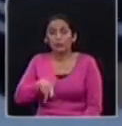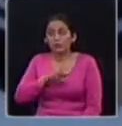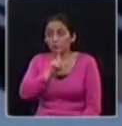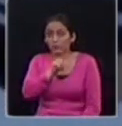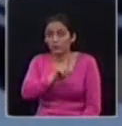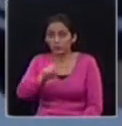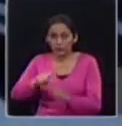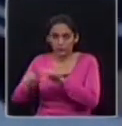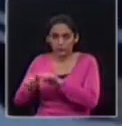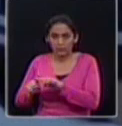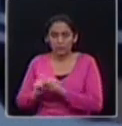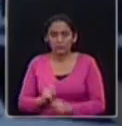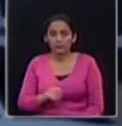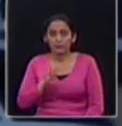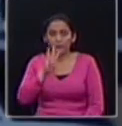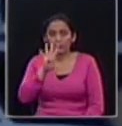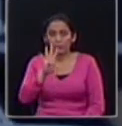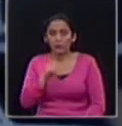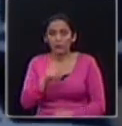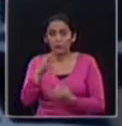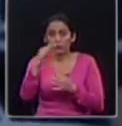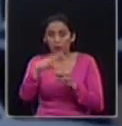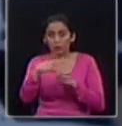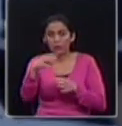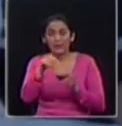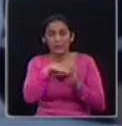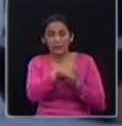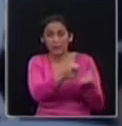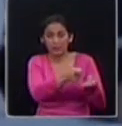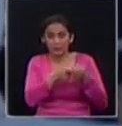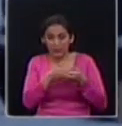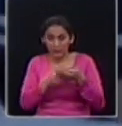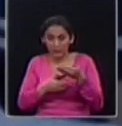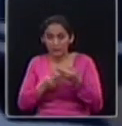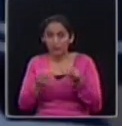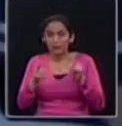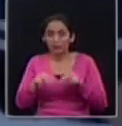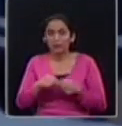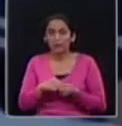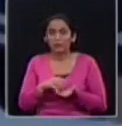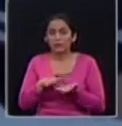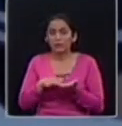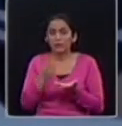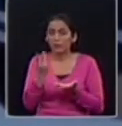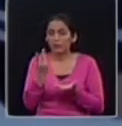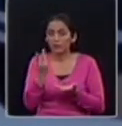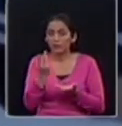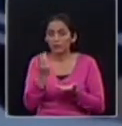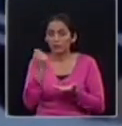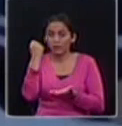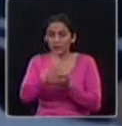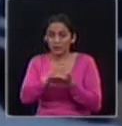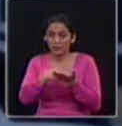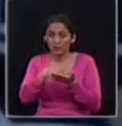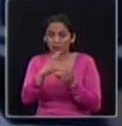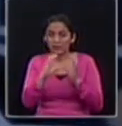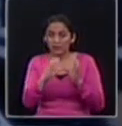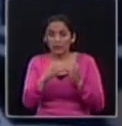4 comprobantes de transacciones bancarias, 2 escrituras públicas y la cantidad de